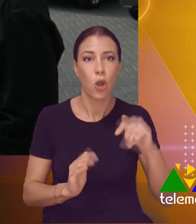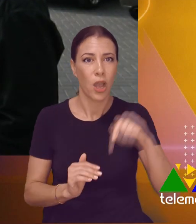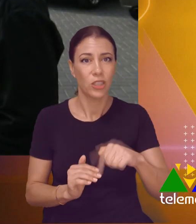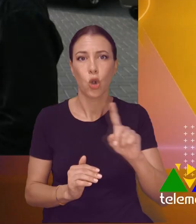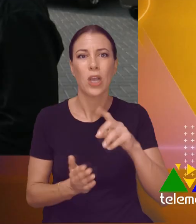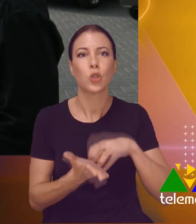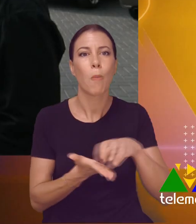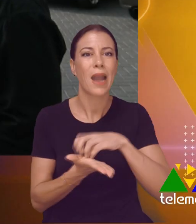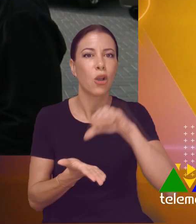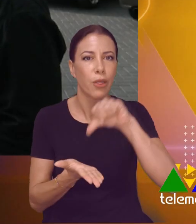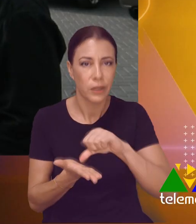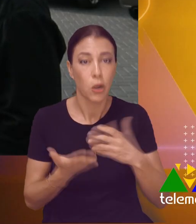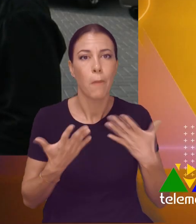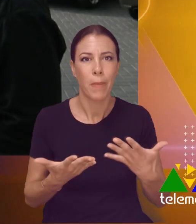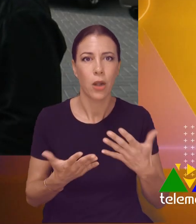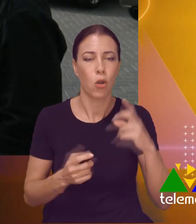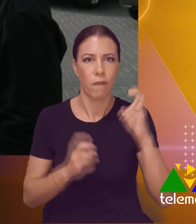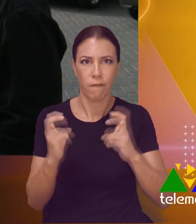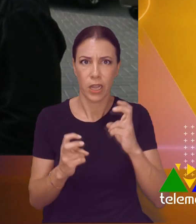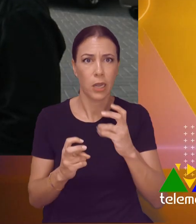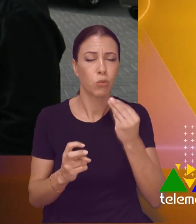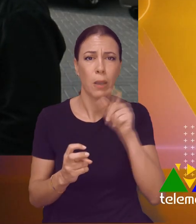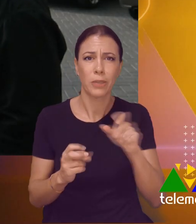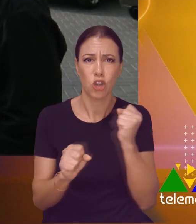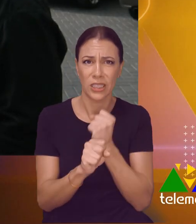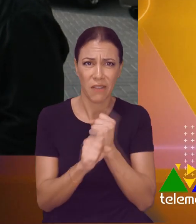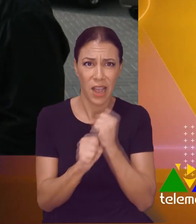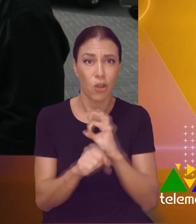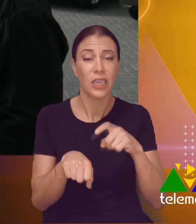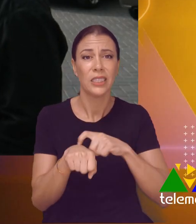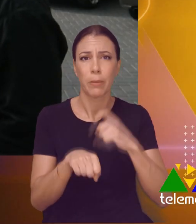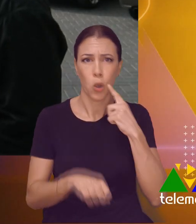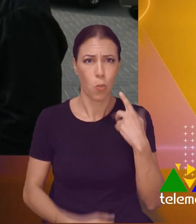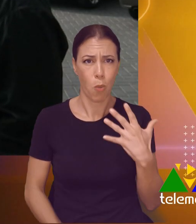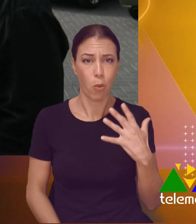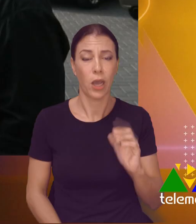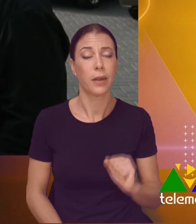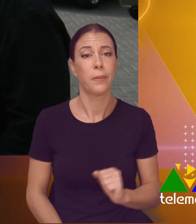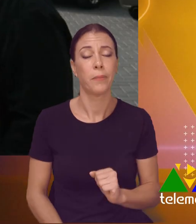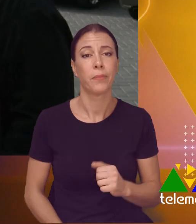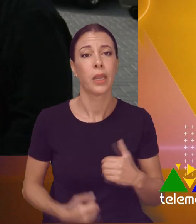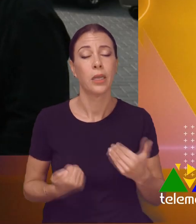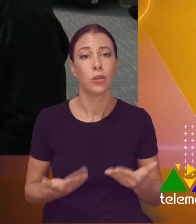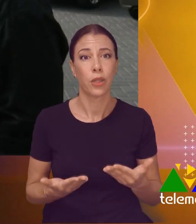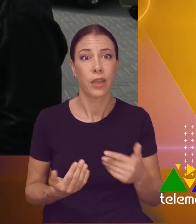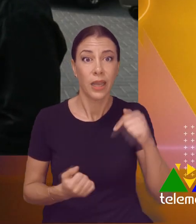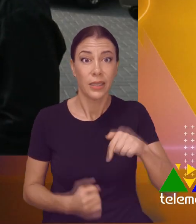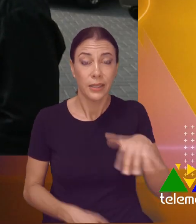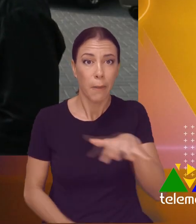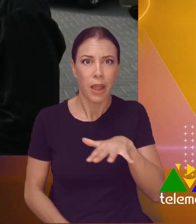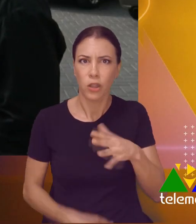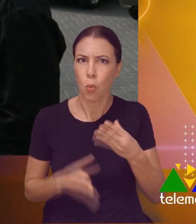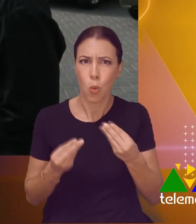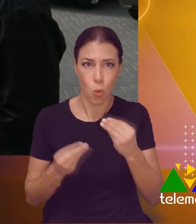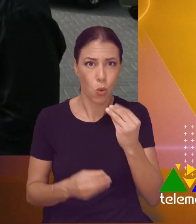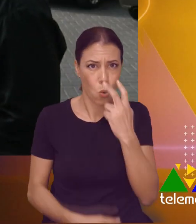Estos eran barrios periféricos y de gente, pues normalmente trabajadora, eran barrios típicos populares, ¿no? Y